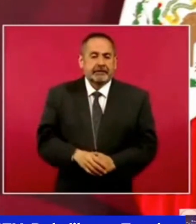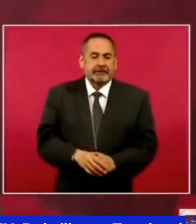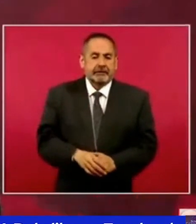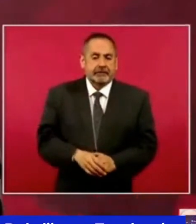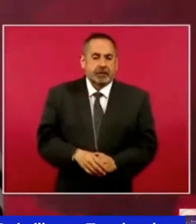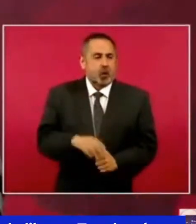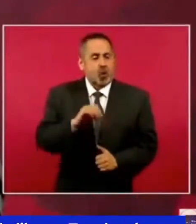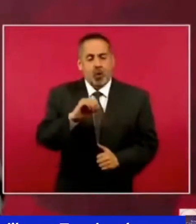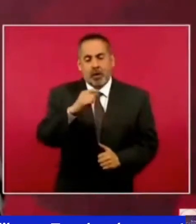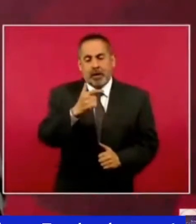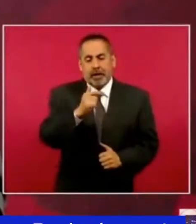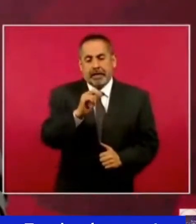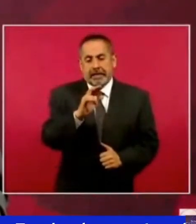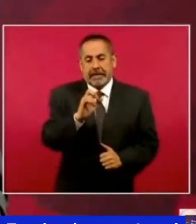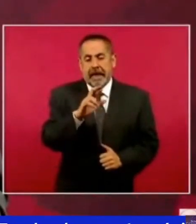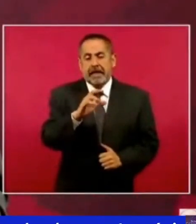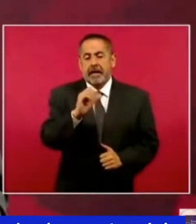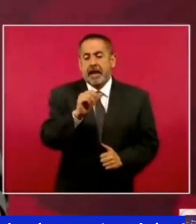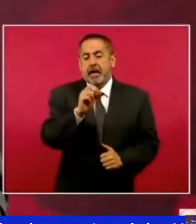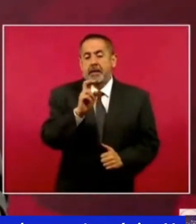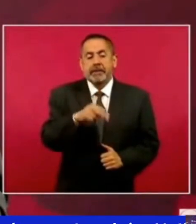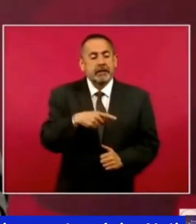Gavilán carmín